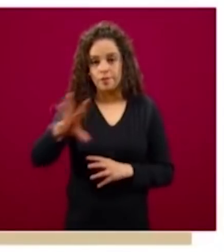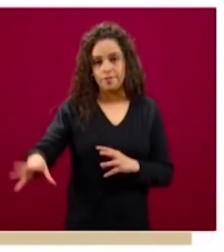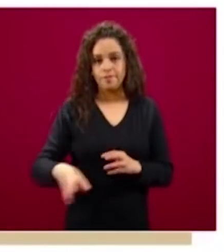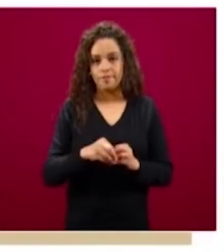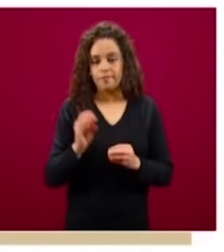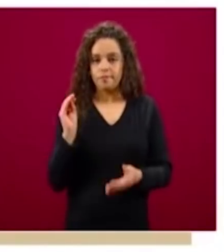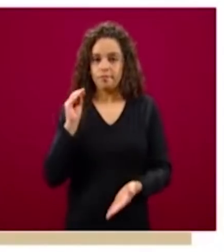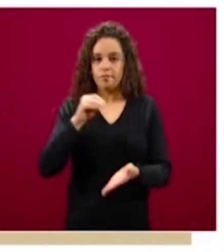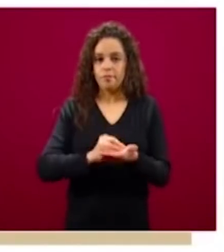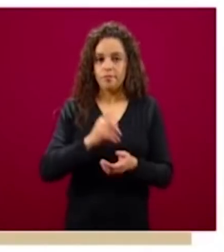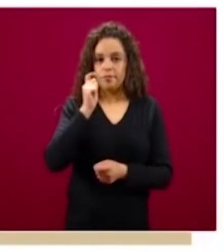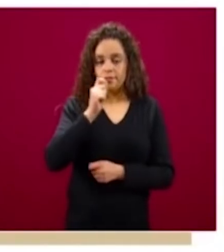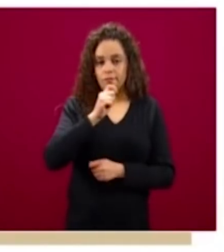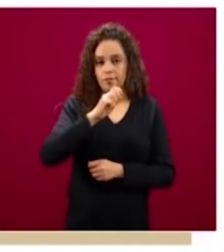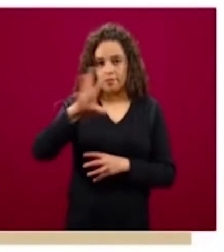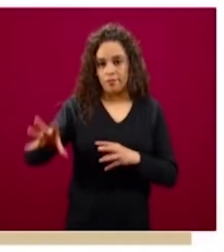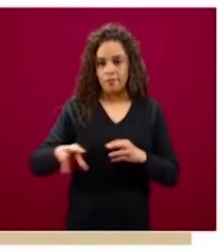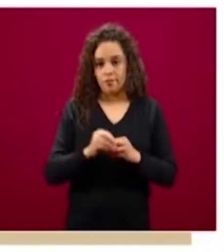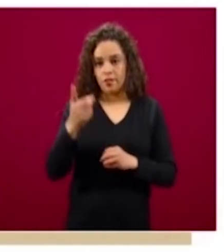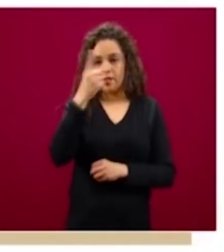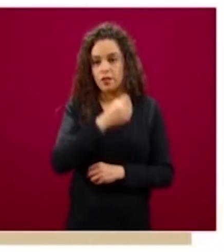carga acumulada del día de hoy de